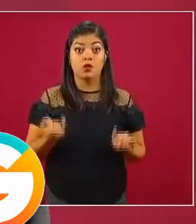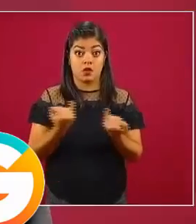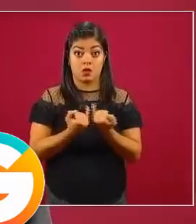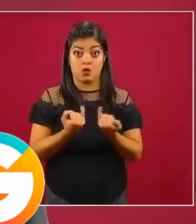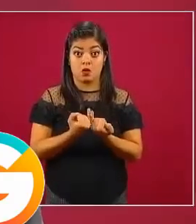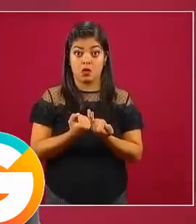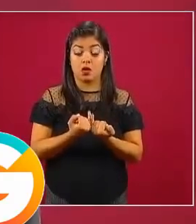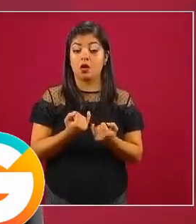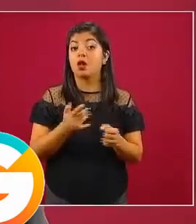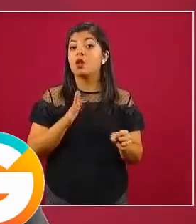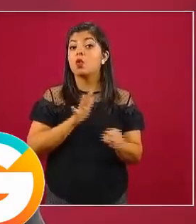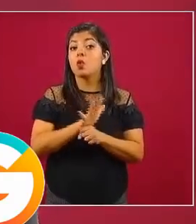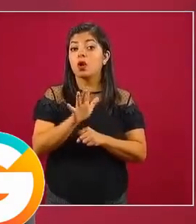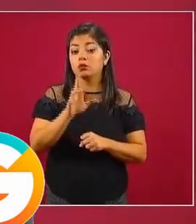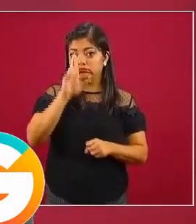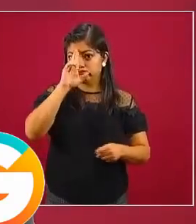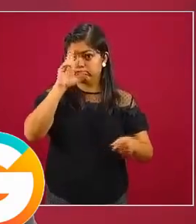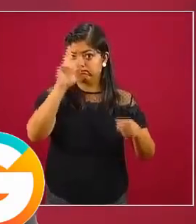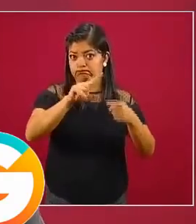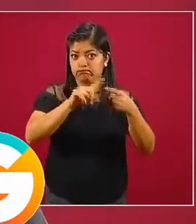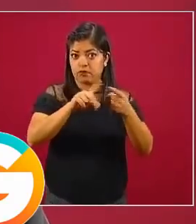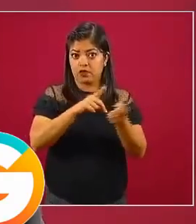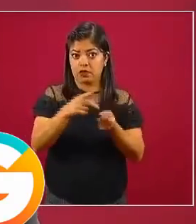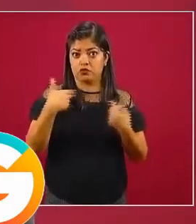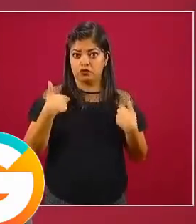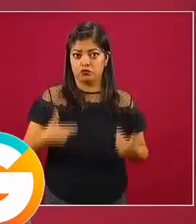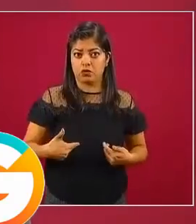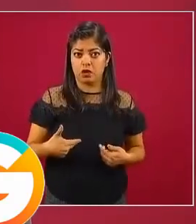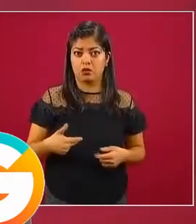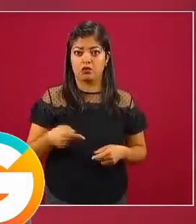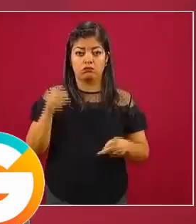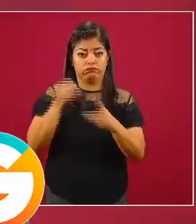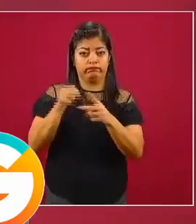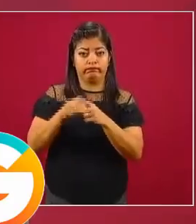respetando derechos humanos, sin masacres, sin tortura.